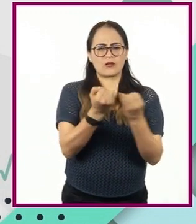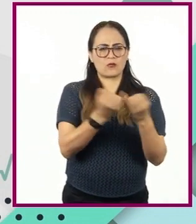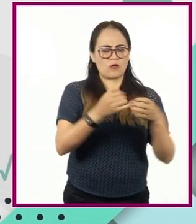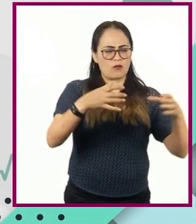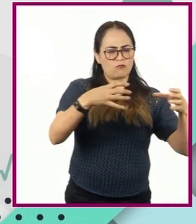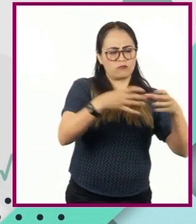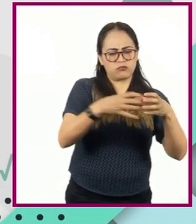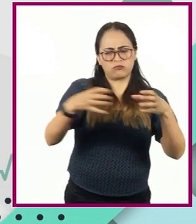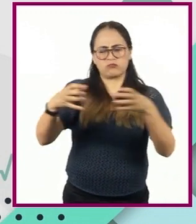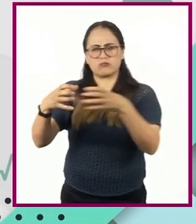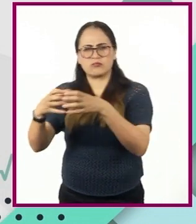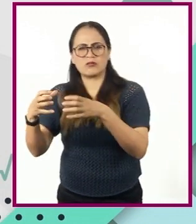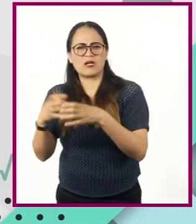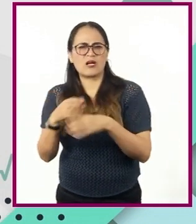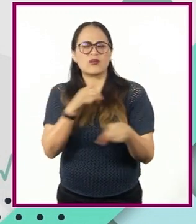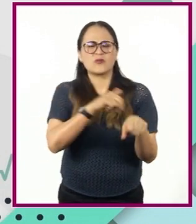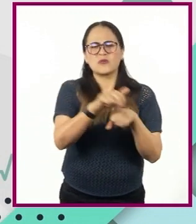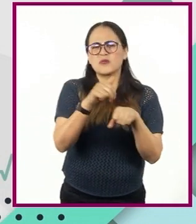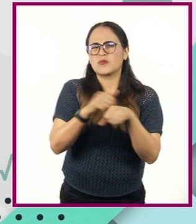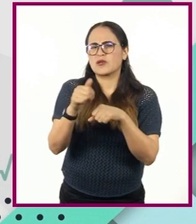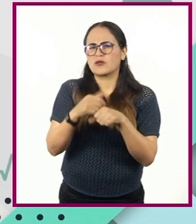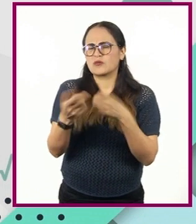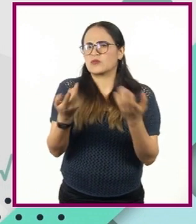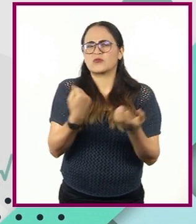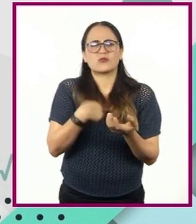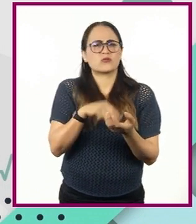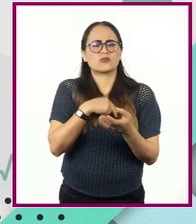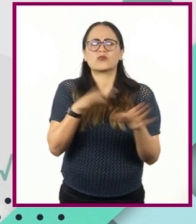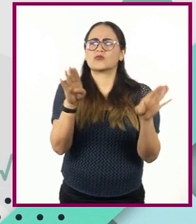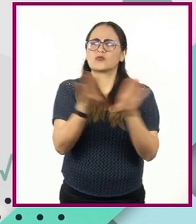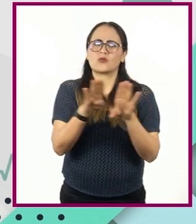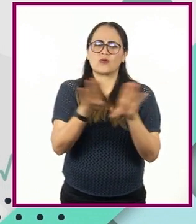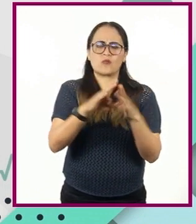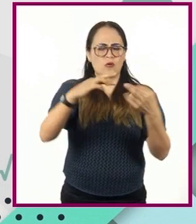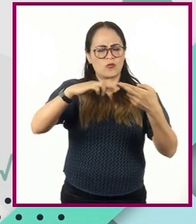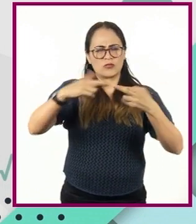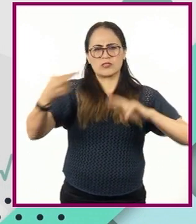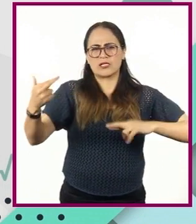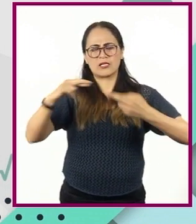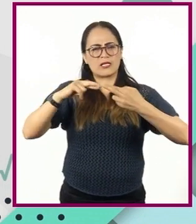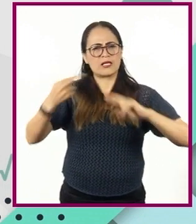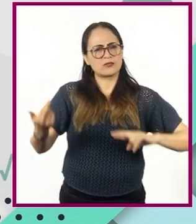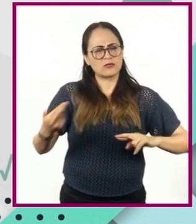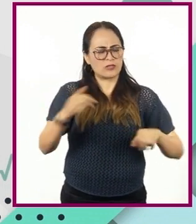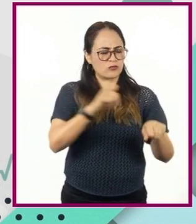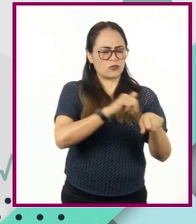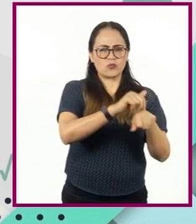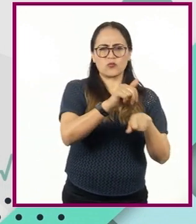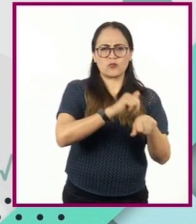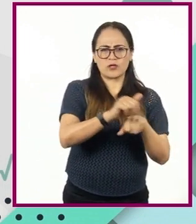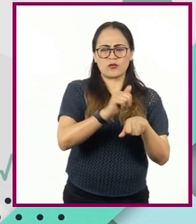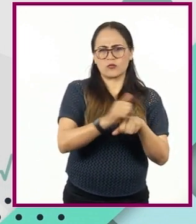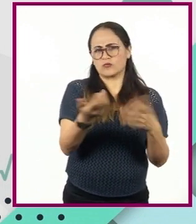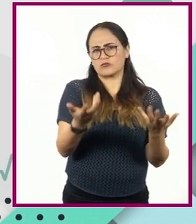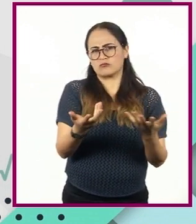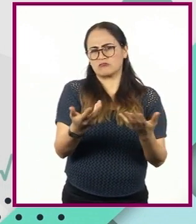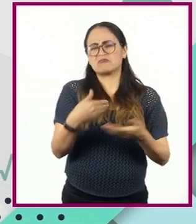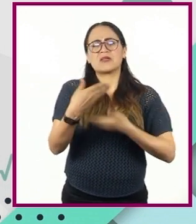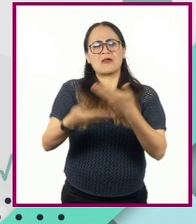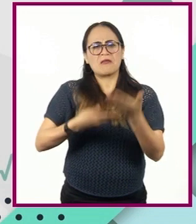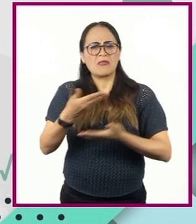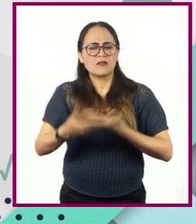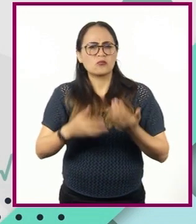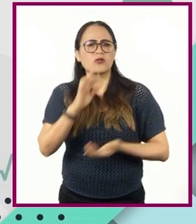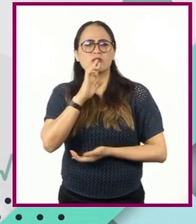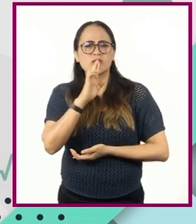oraciones numéricas. ¿Cómo podemos aprovechar las relaciones entre los tipos de números y los efectos en las